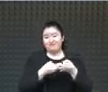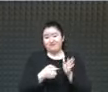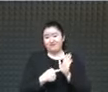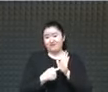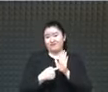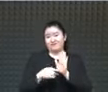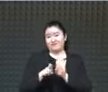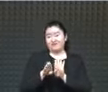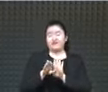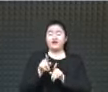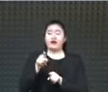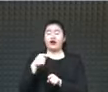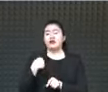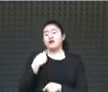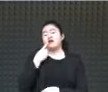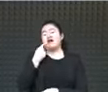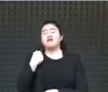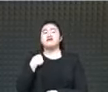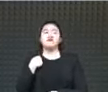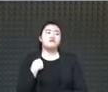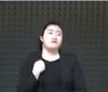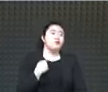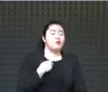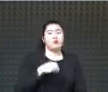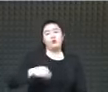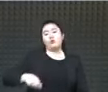presentándose como víctima.